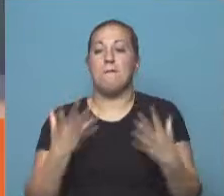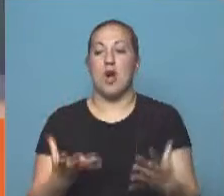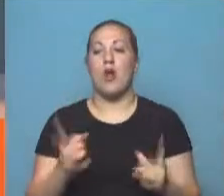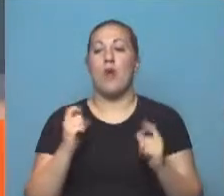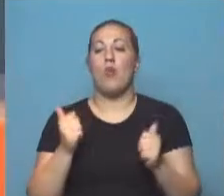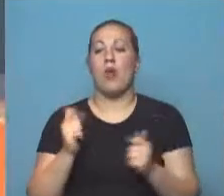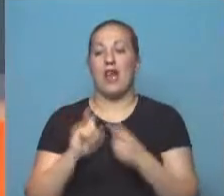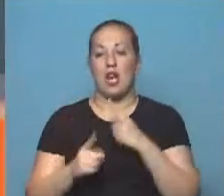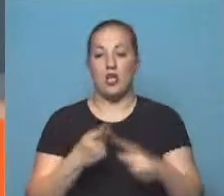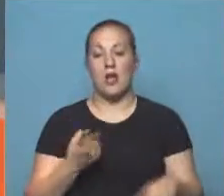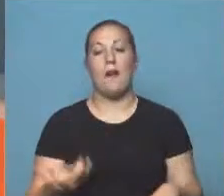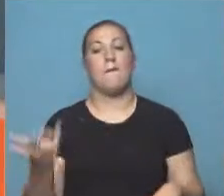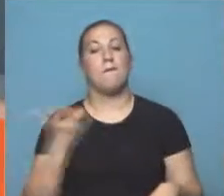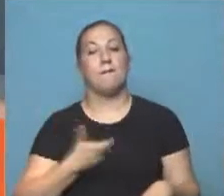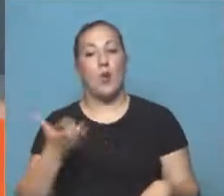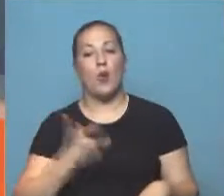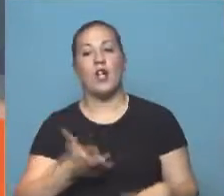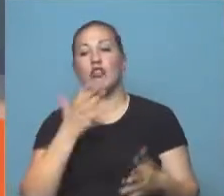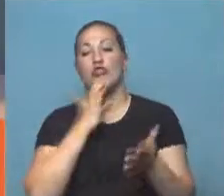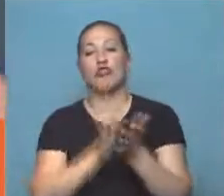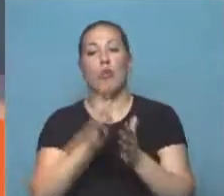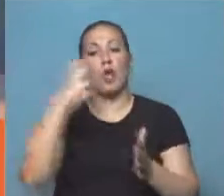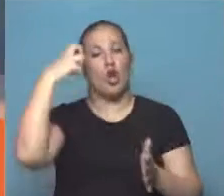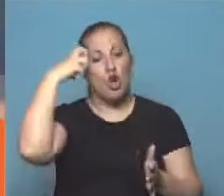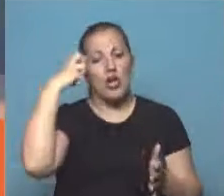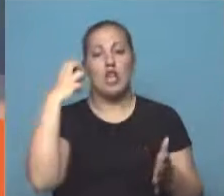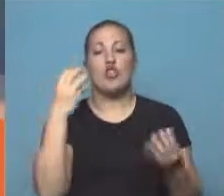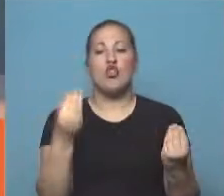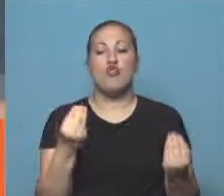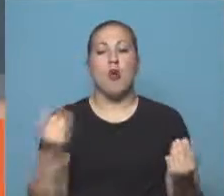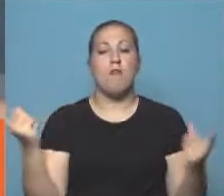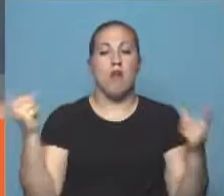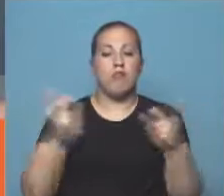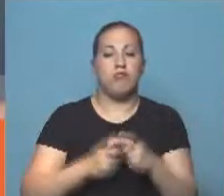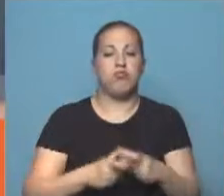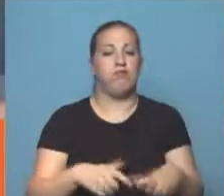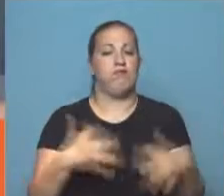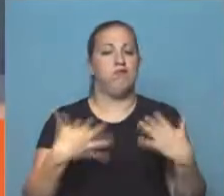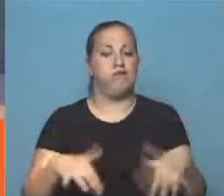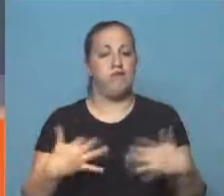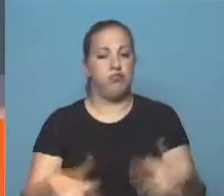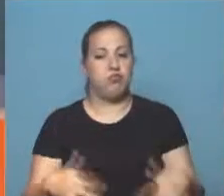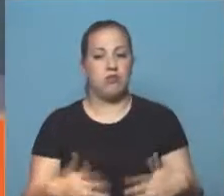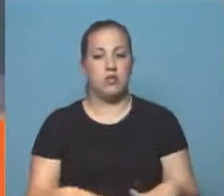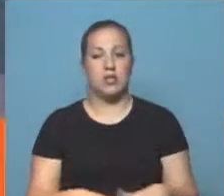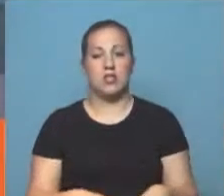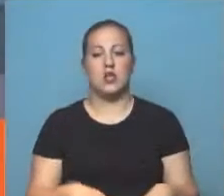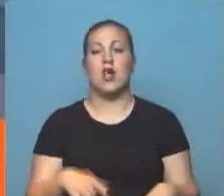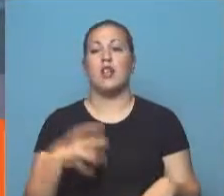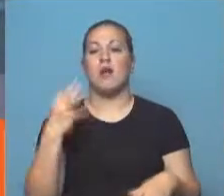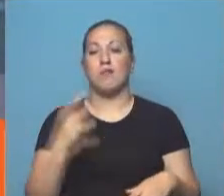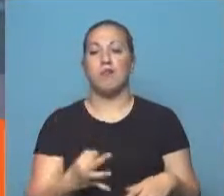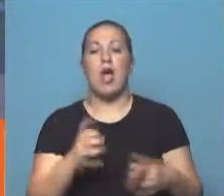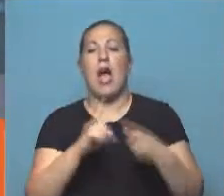bueno. Es lo que nos cuenta Fraquelli cuando nos hablamos de Congreso y de cómo en las sesiones se matan un poco y de atrás están acordando, en